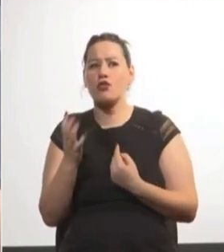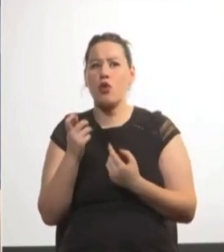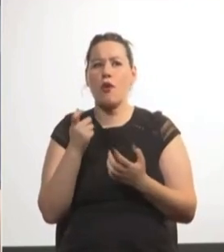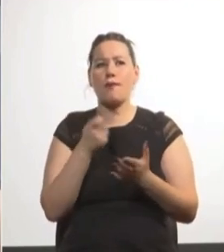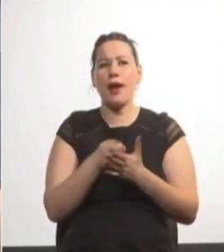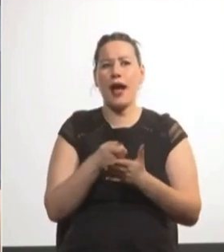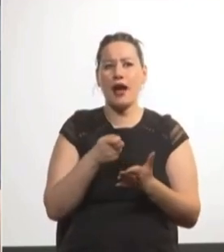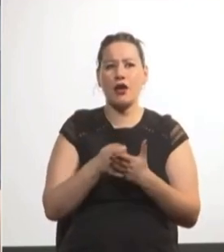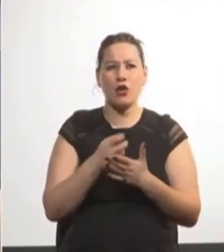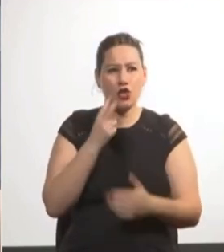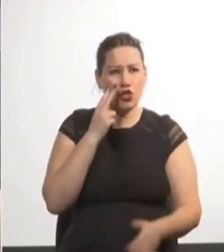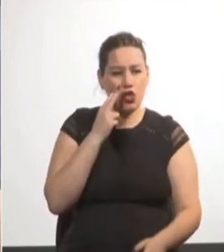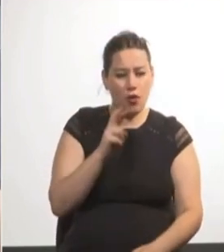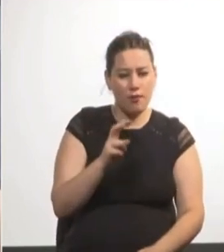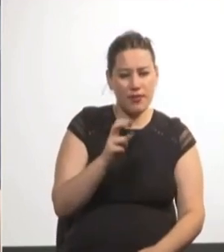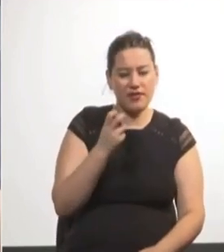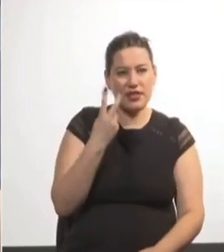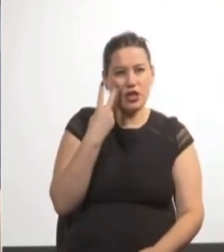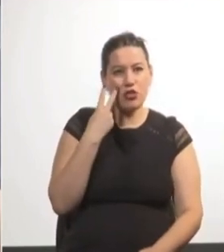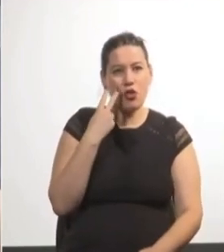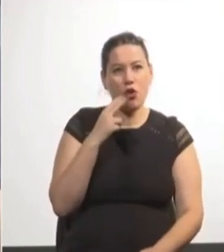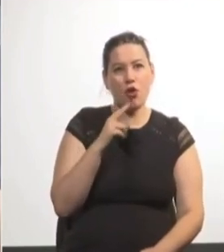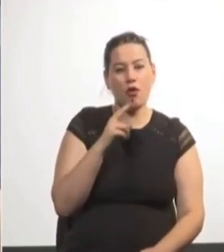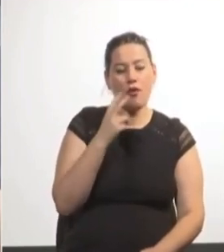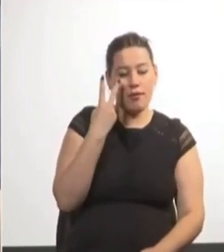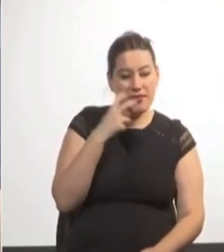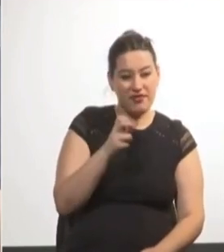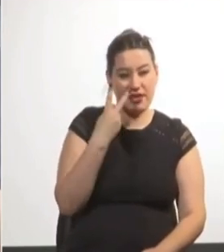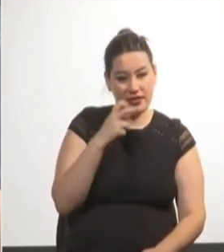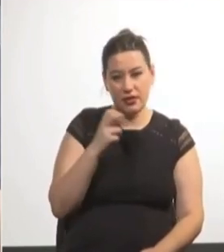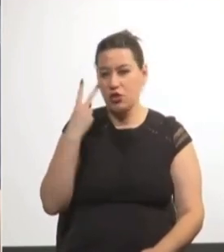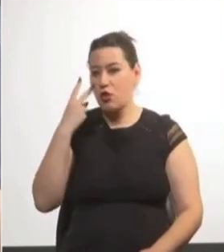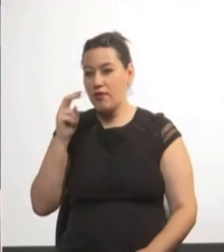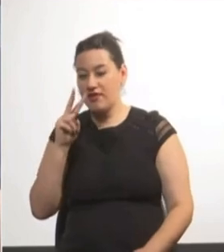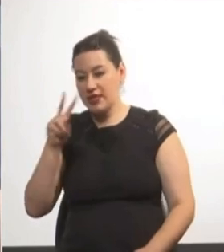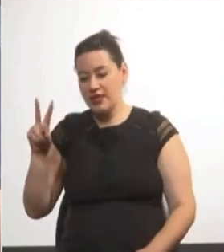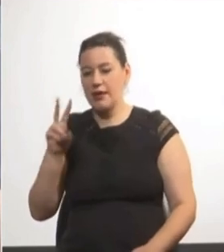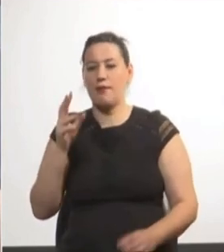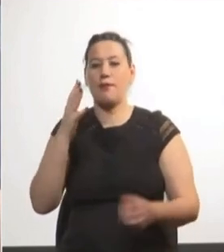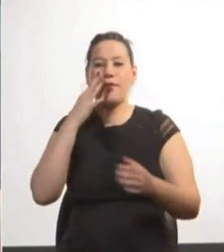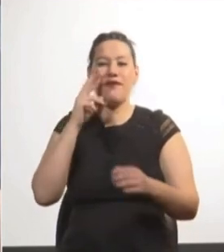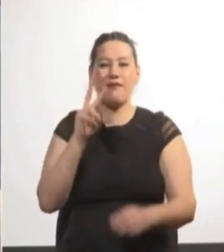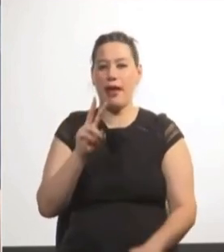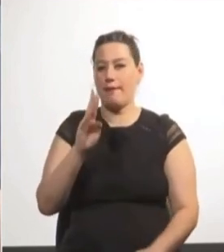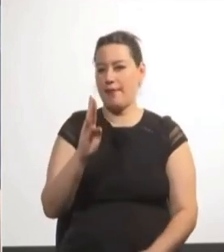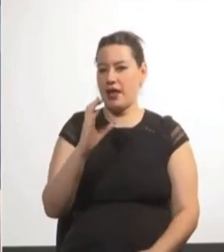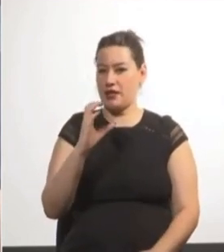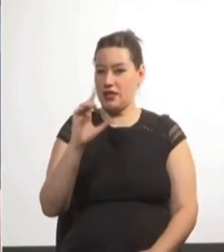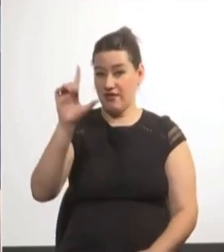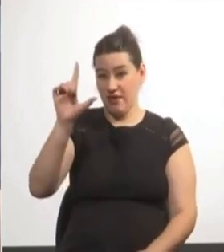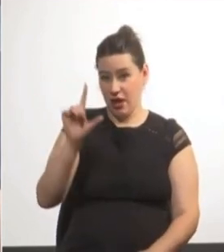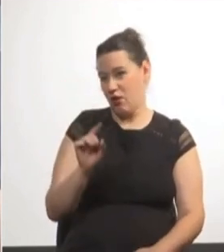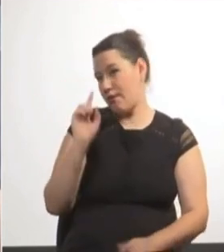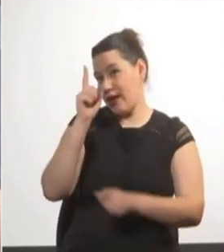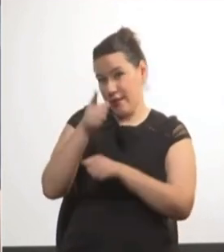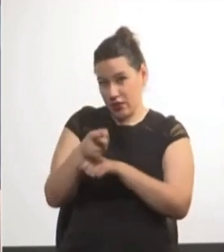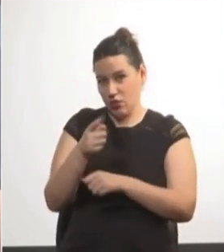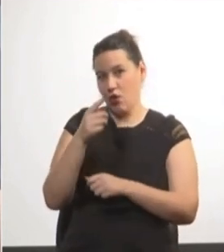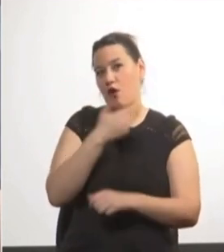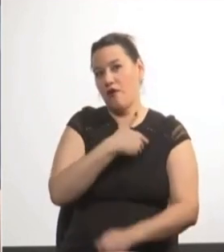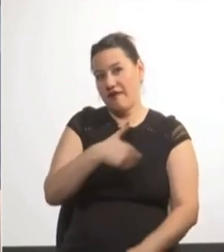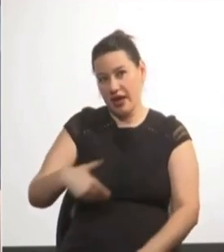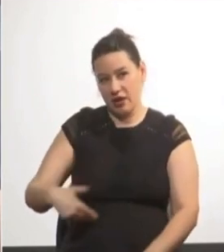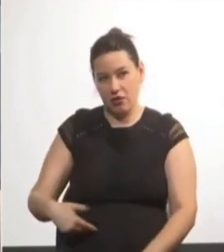entre el 2020 y el 2022 por la baja de la BPC en términos reales que impuso el gobierno y